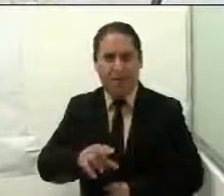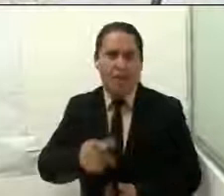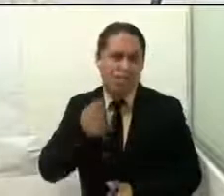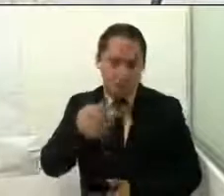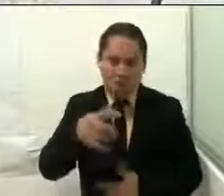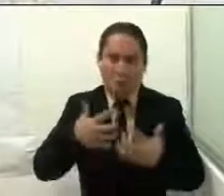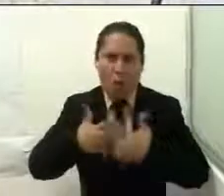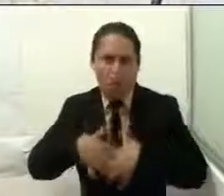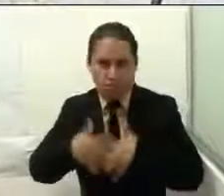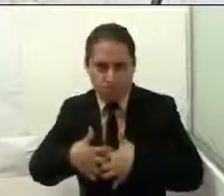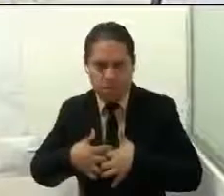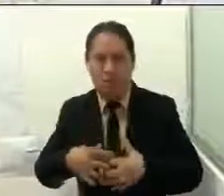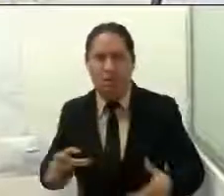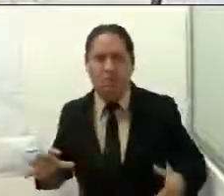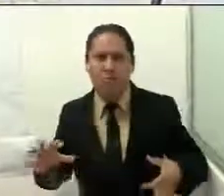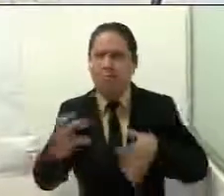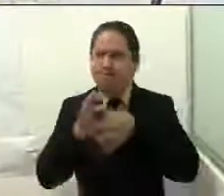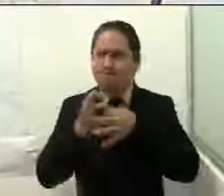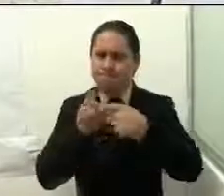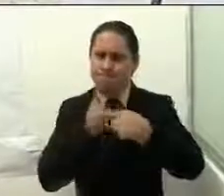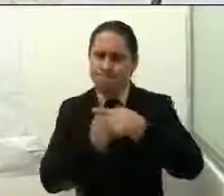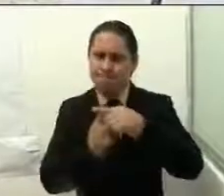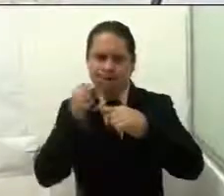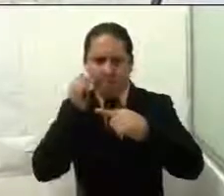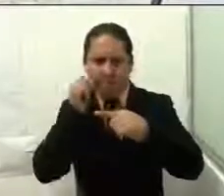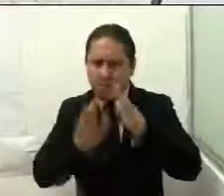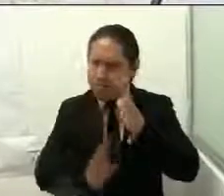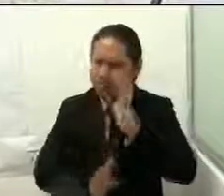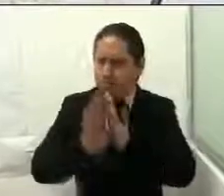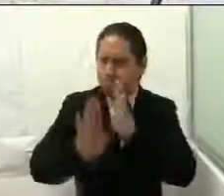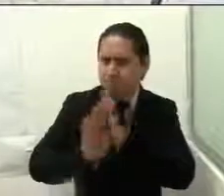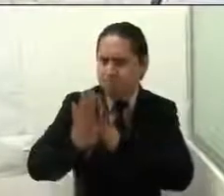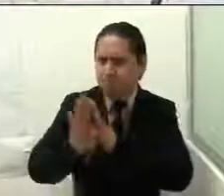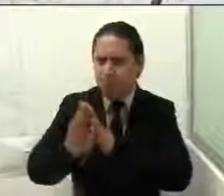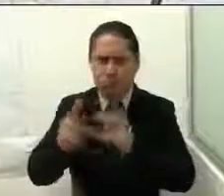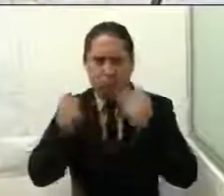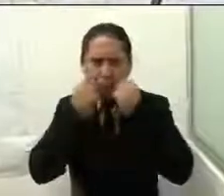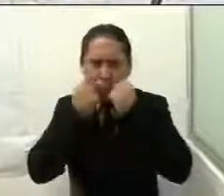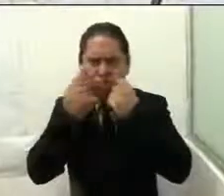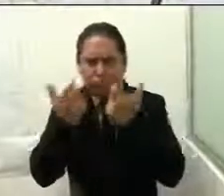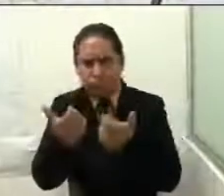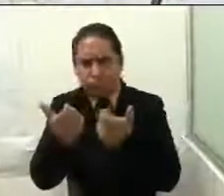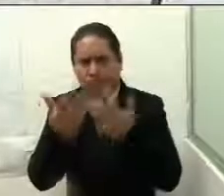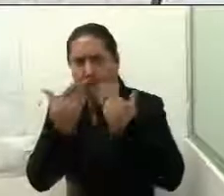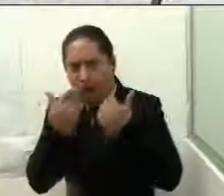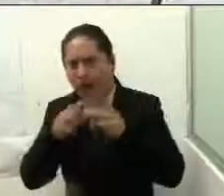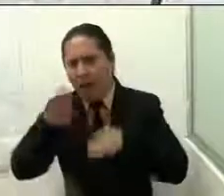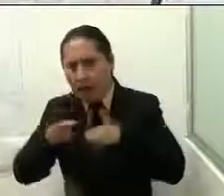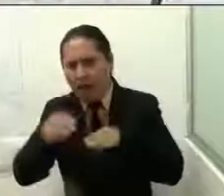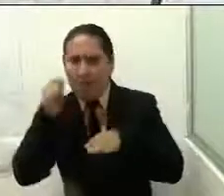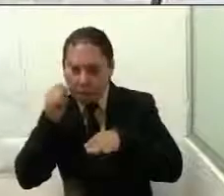han sumado esfuerzos ante las adversidades económicas con acciones hacia objetivos que